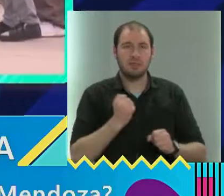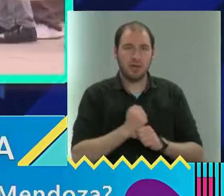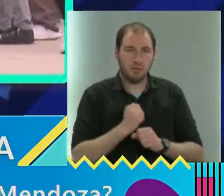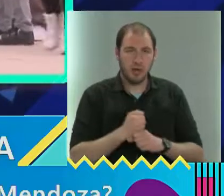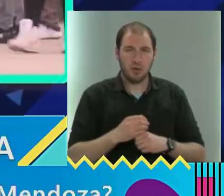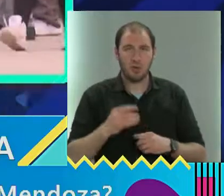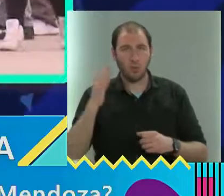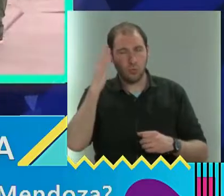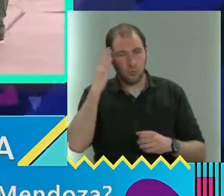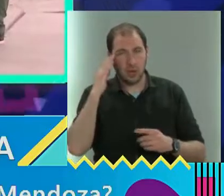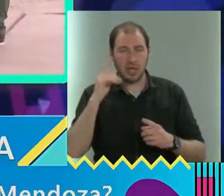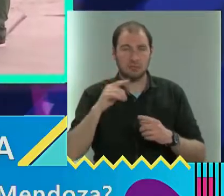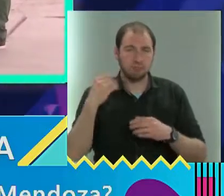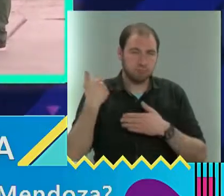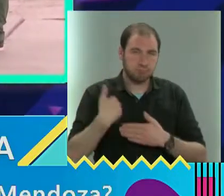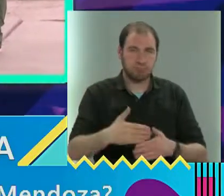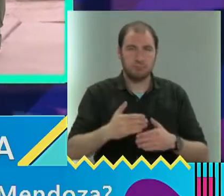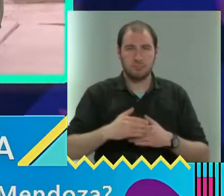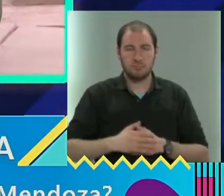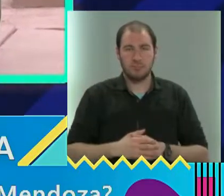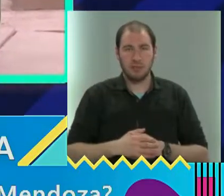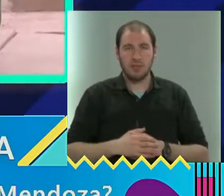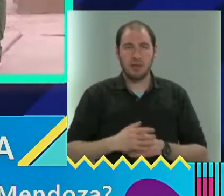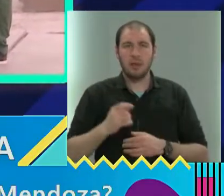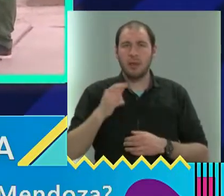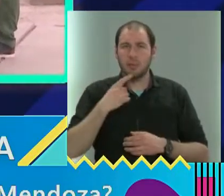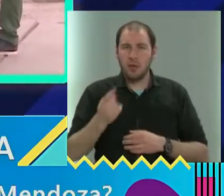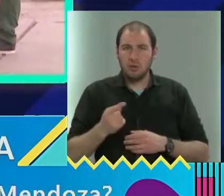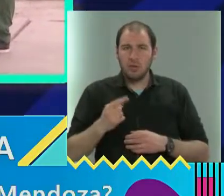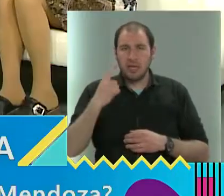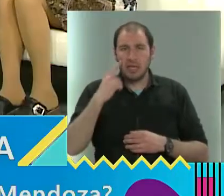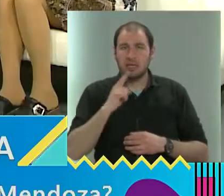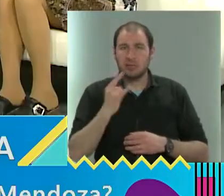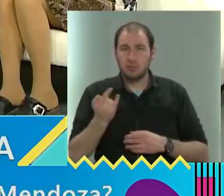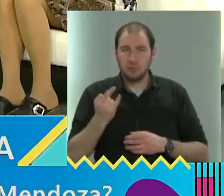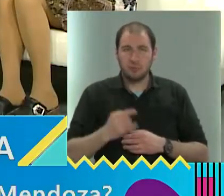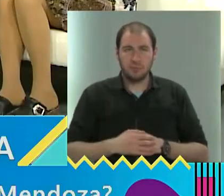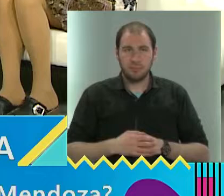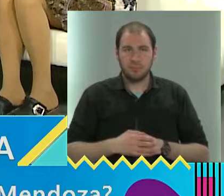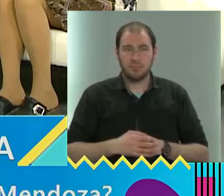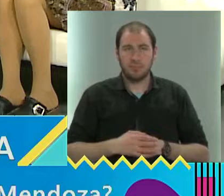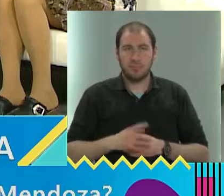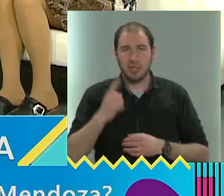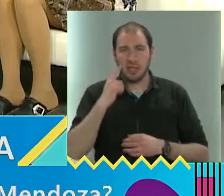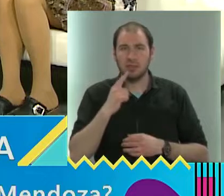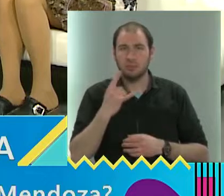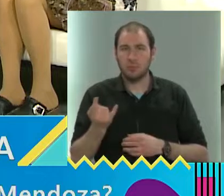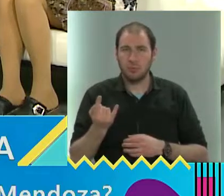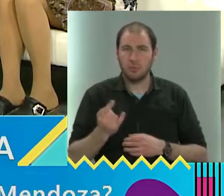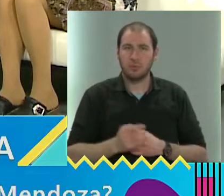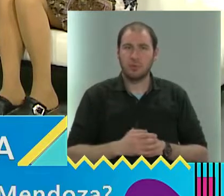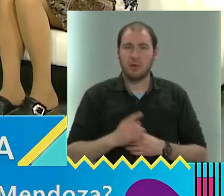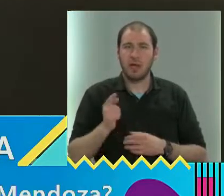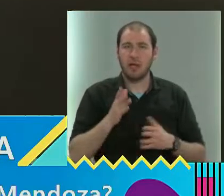hacia la cultura instituida y demás. Eleonora, y desde el ITU, para adentrarnos en el ITU, en